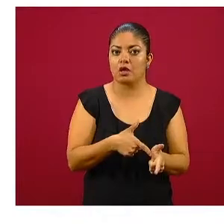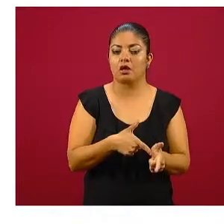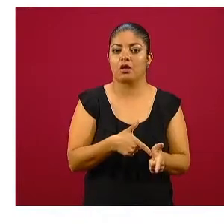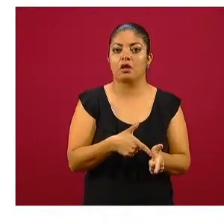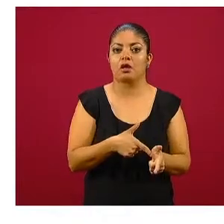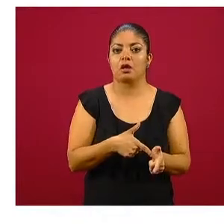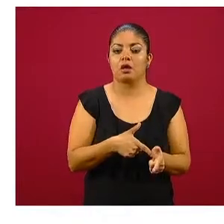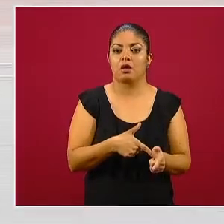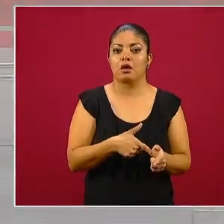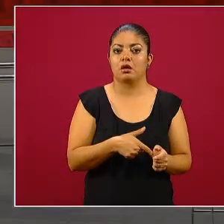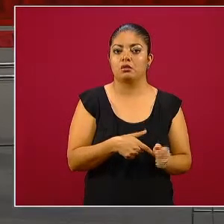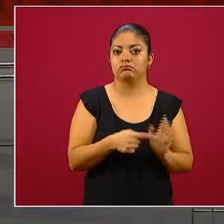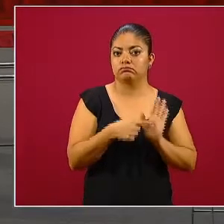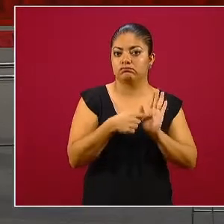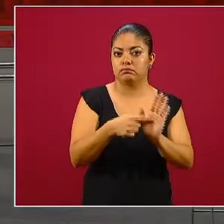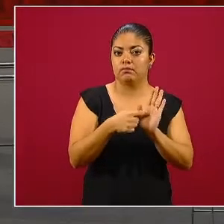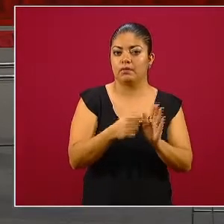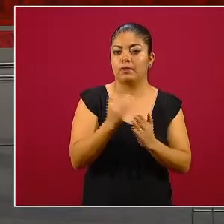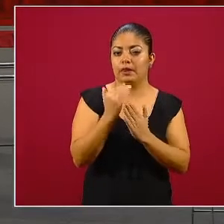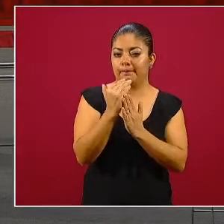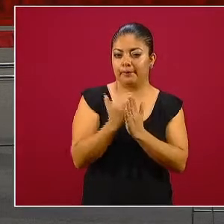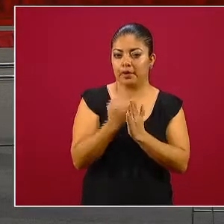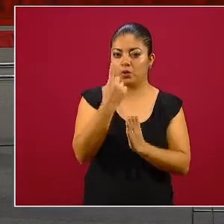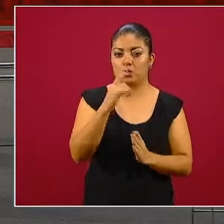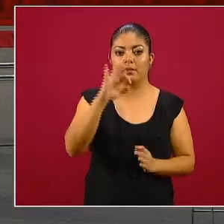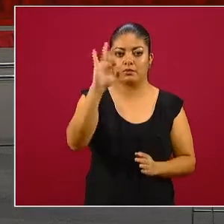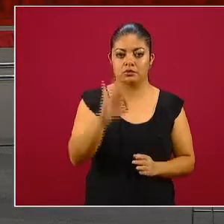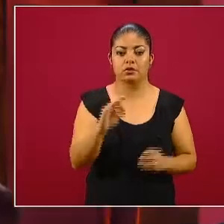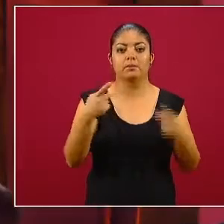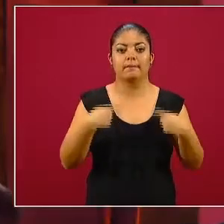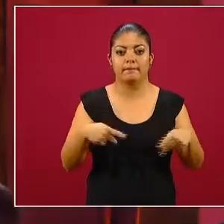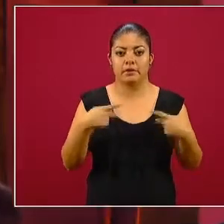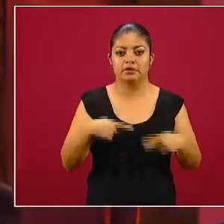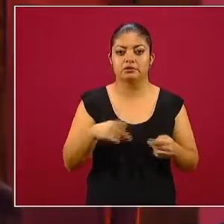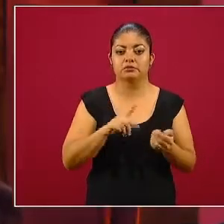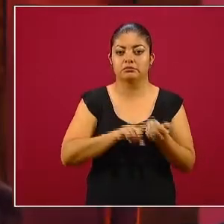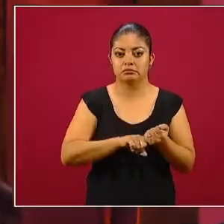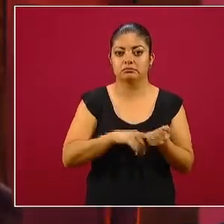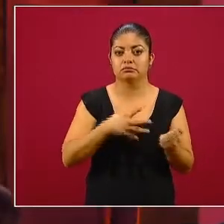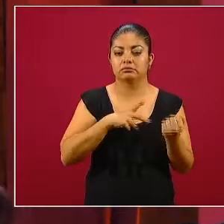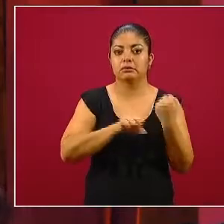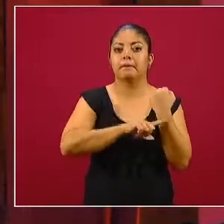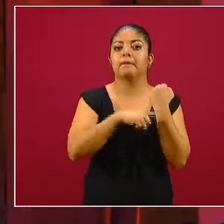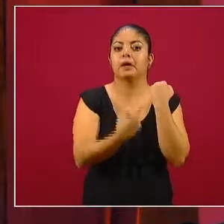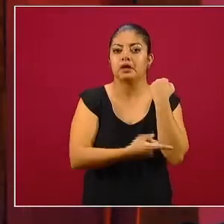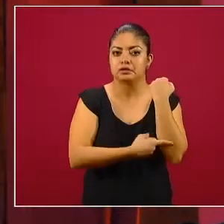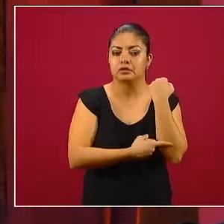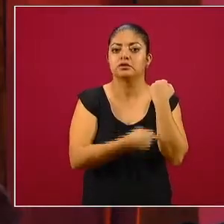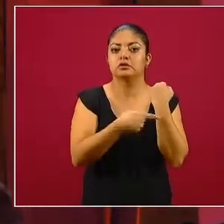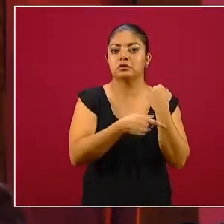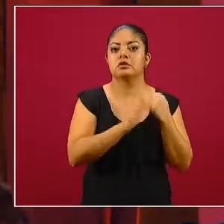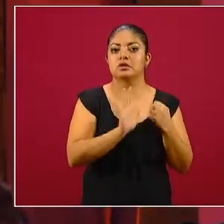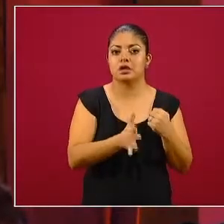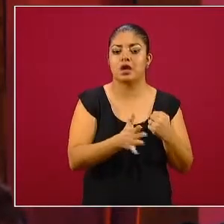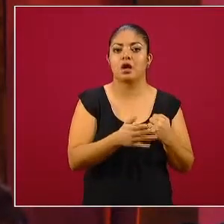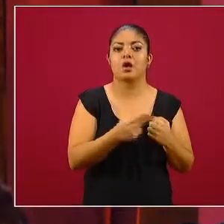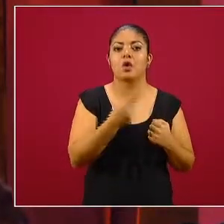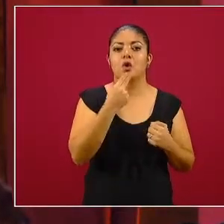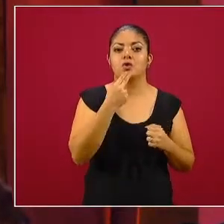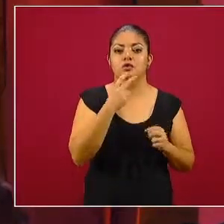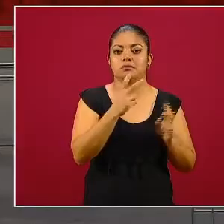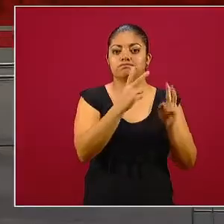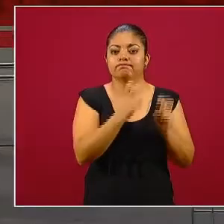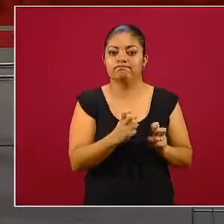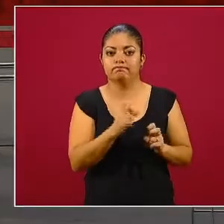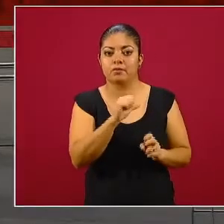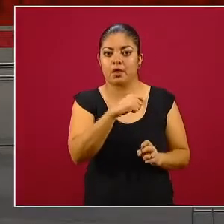reportando un dato de menos del 1% de personas en estado de embarazo que han otorgado y han utilizado la aplicación.